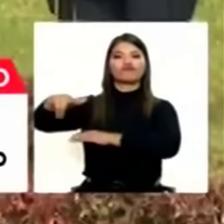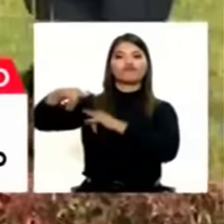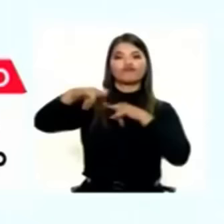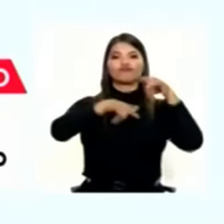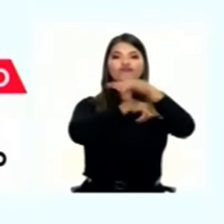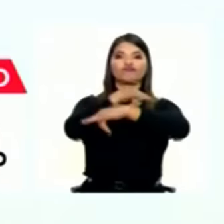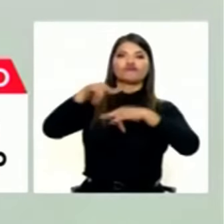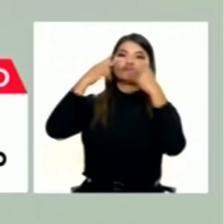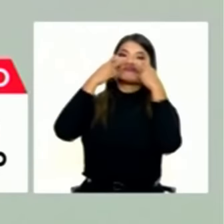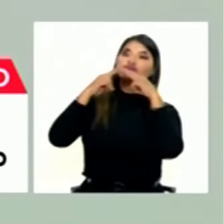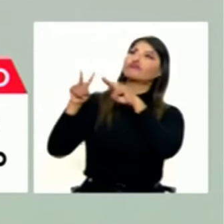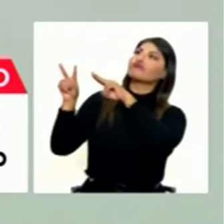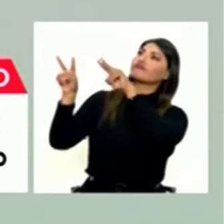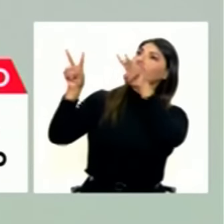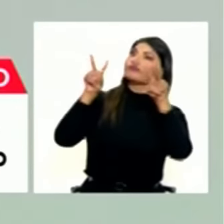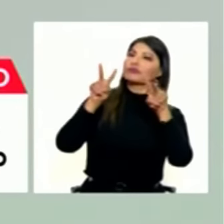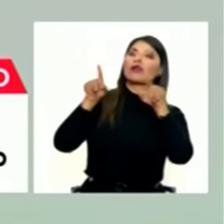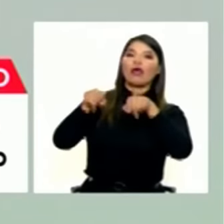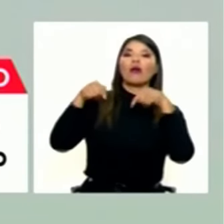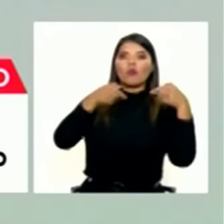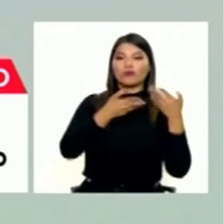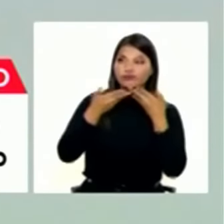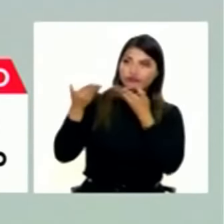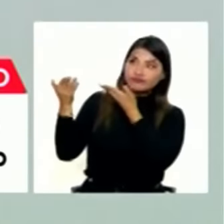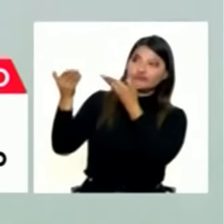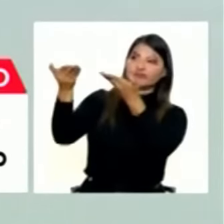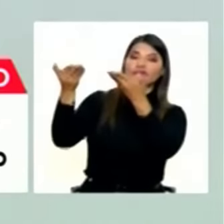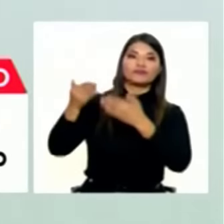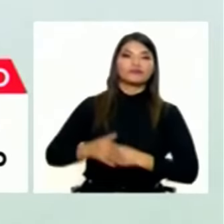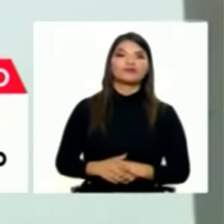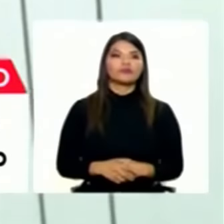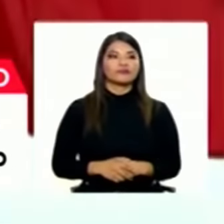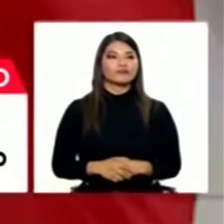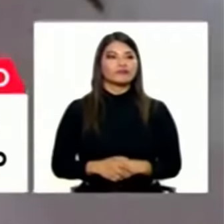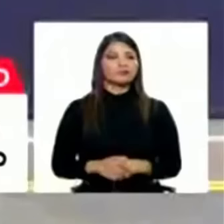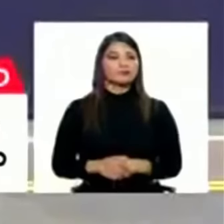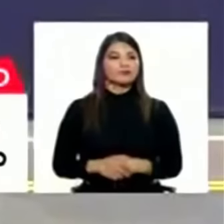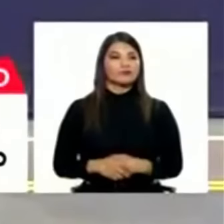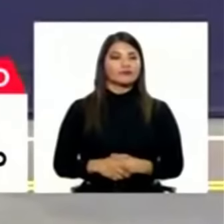los aviones Mirage 2000 que hacen su paso.